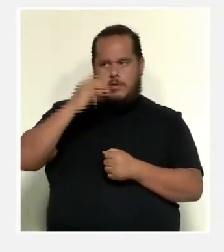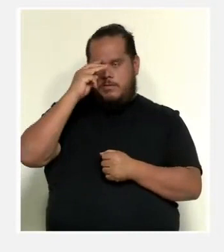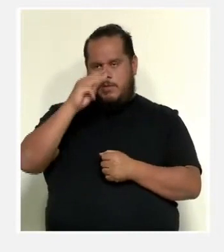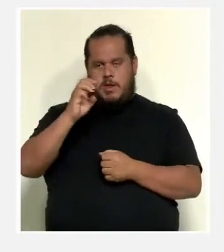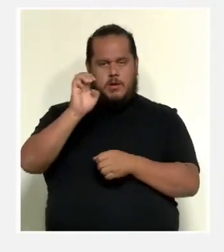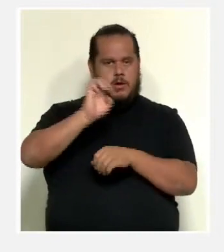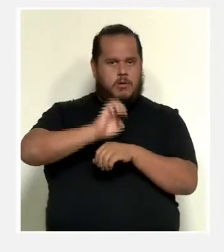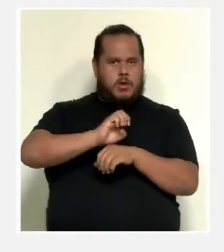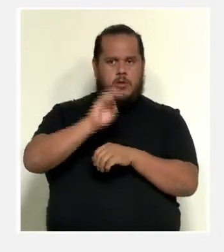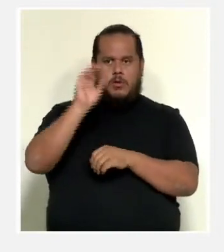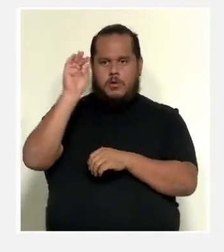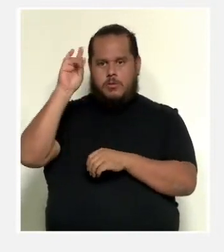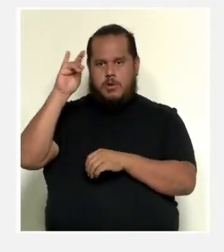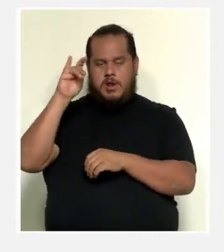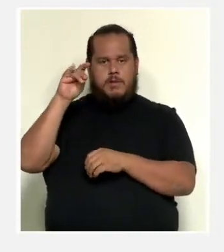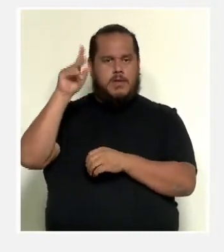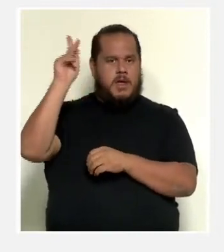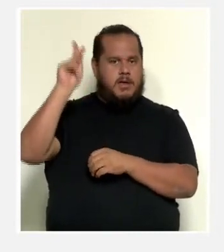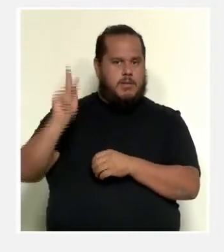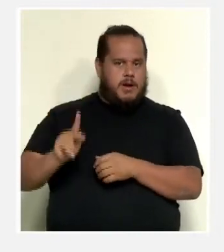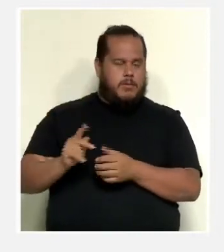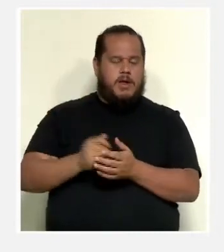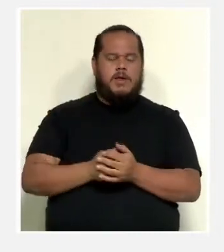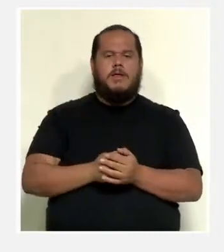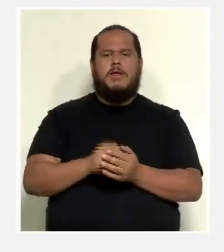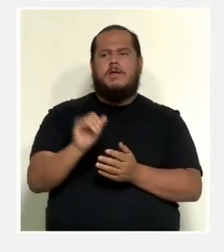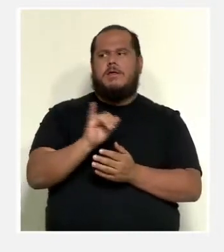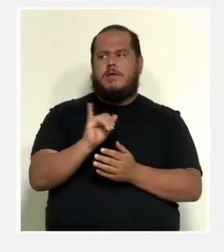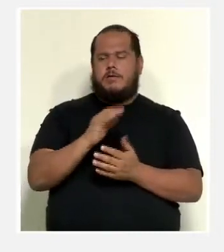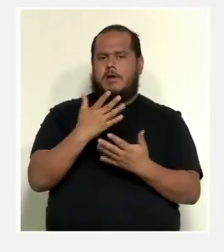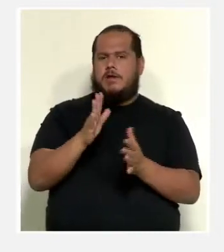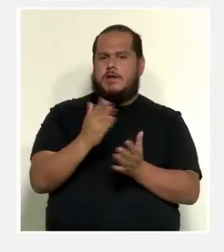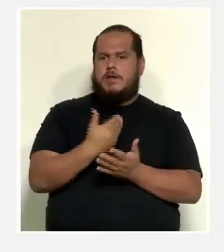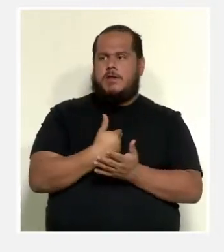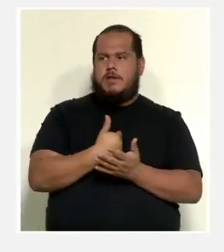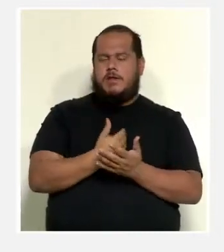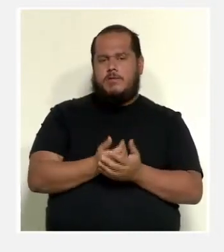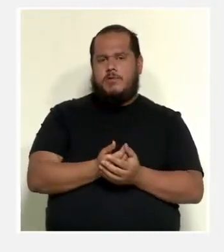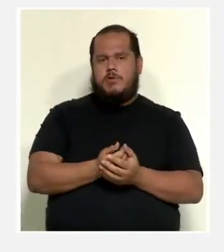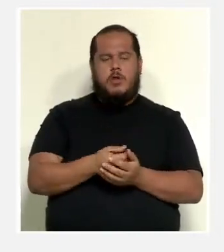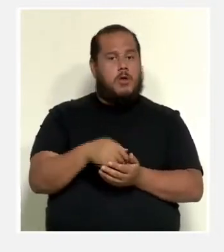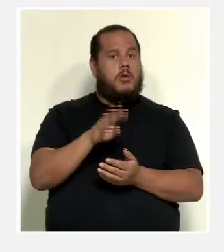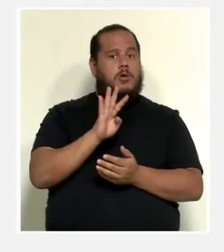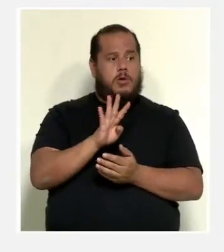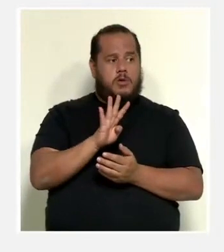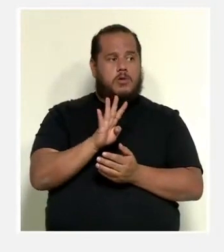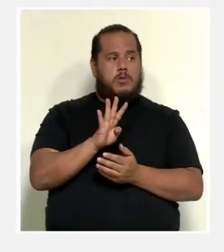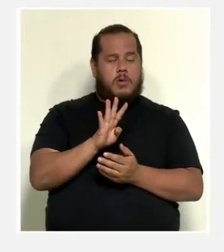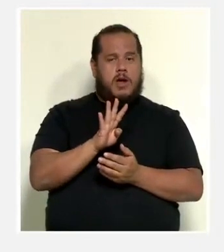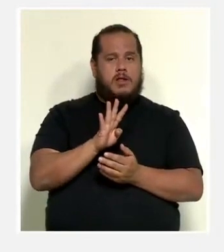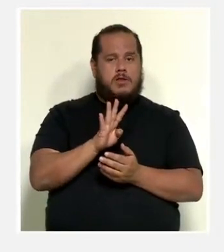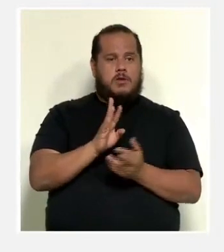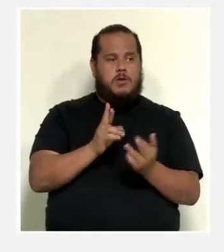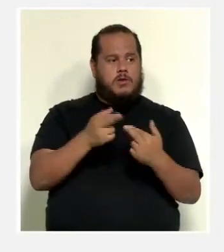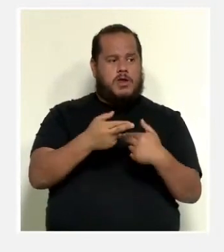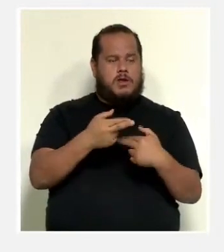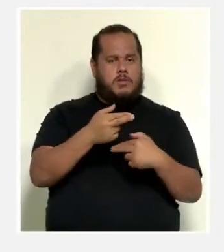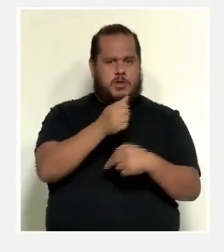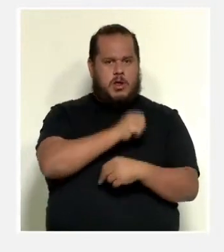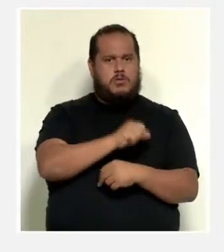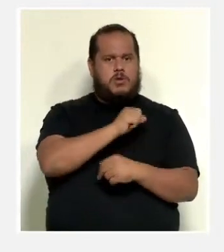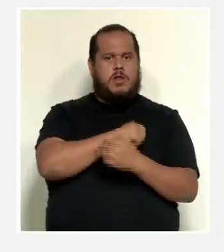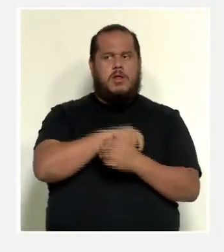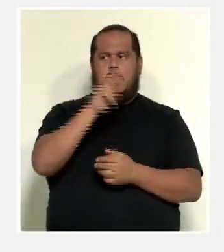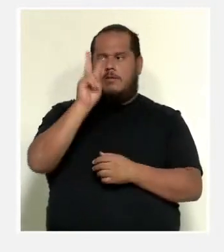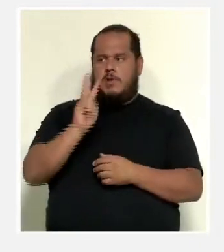Ecuador, Bolivia y Paraguay. Y además ya tenemos 4 regímenes autoritarios. Teníamos